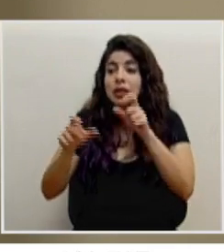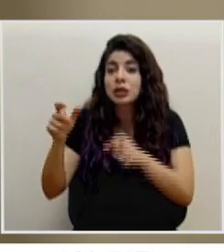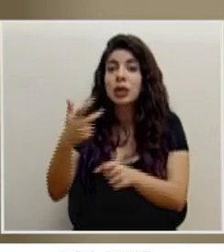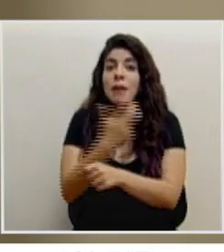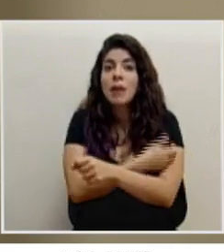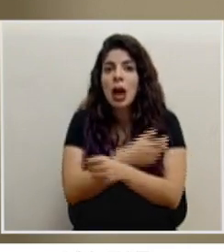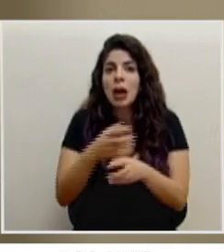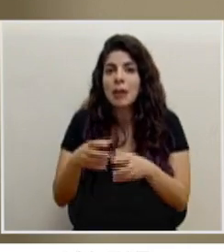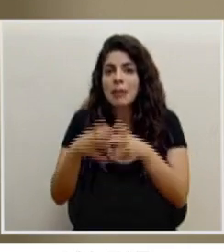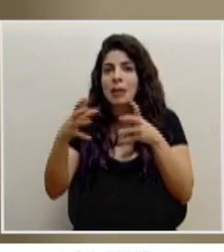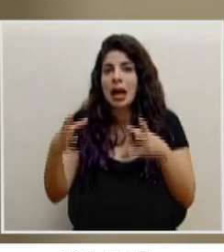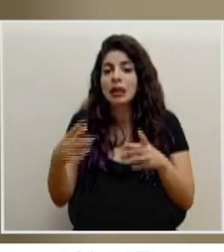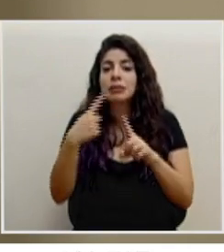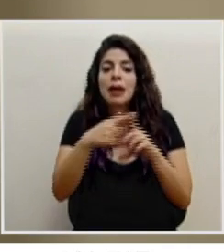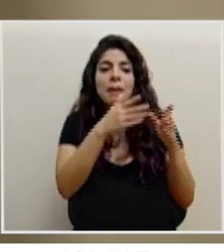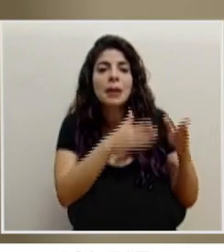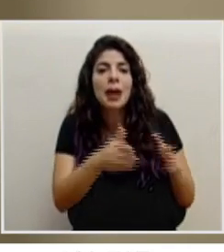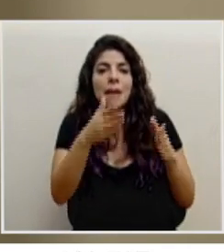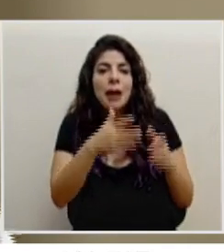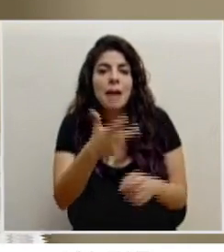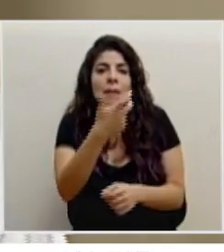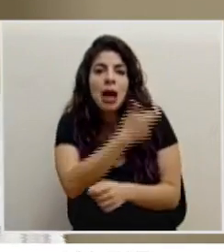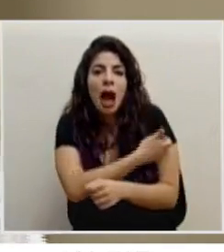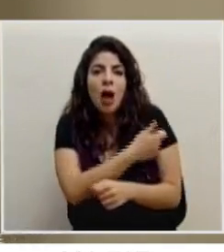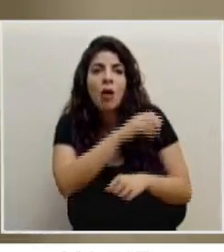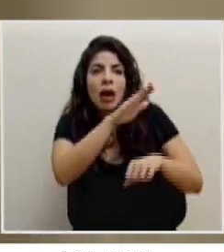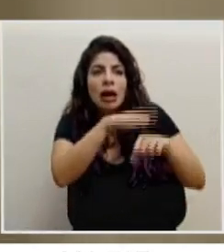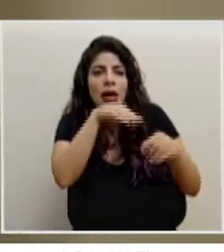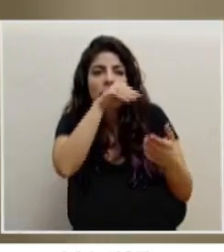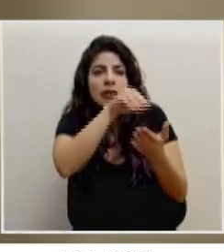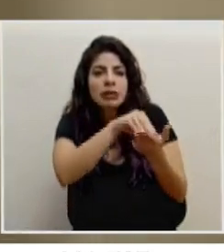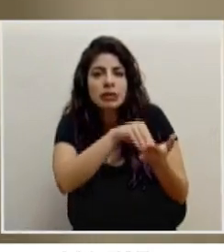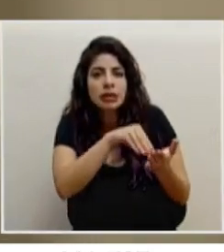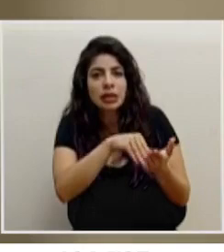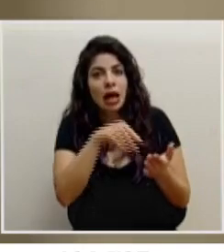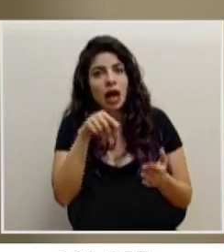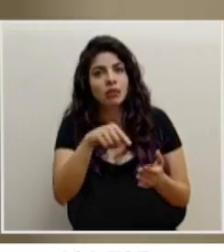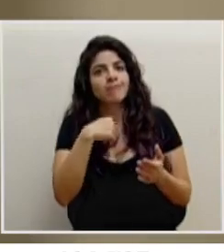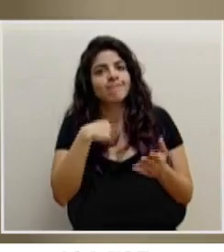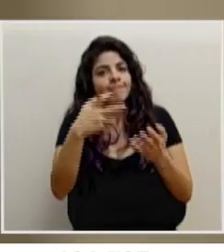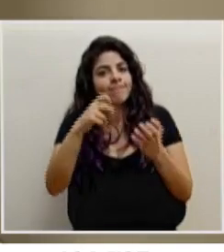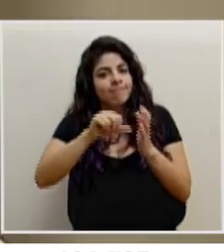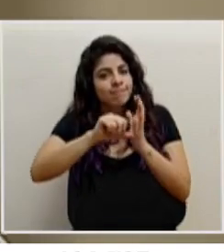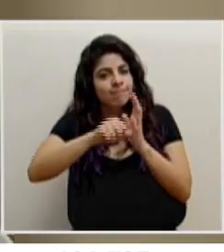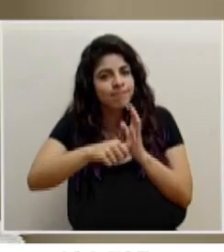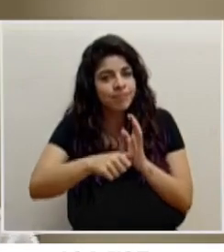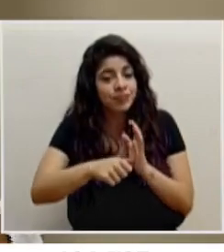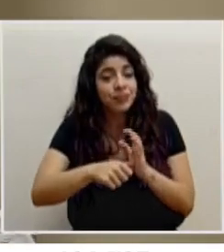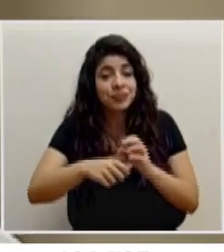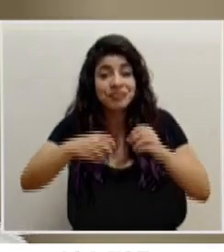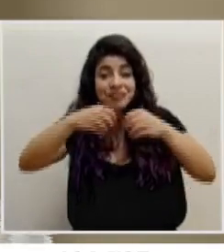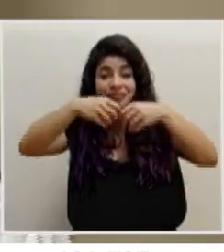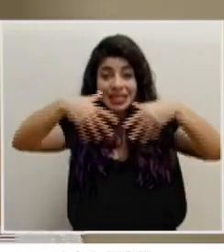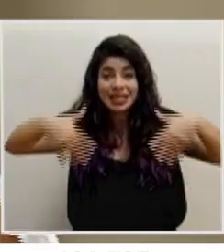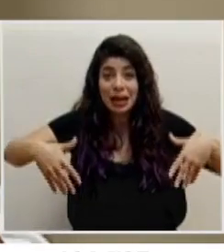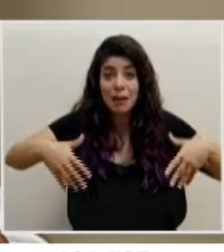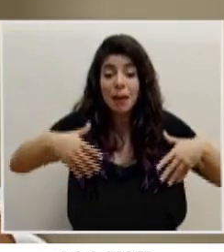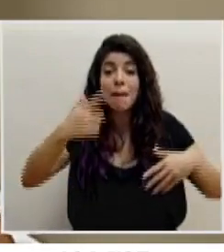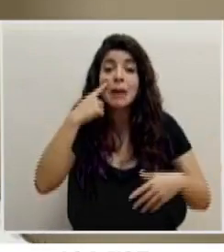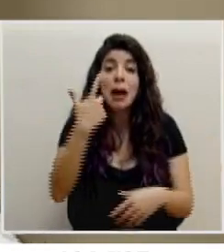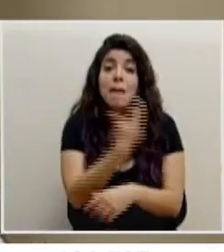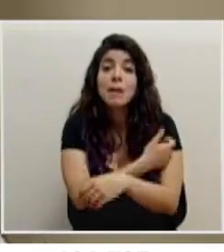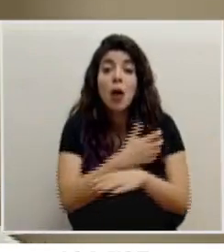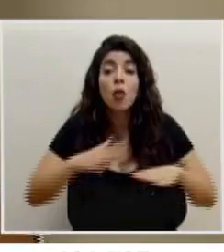en tareas afines como preparación de las vacunas, convocatoria y registro. Y aquí quiero recalcar algo. El esquema de vacunación